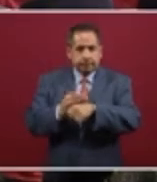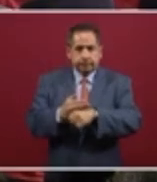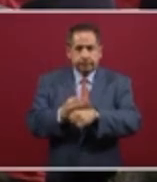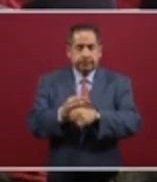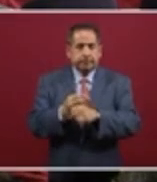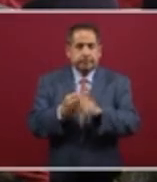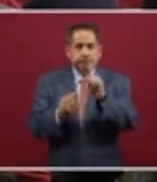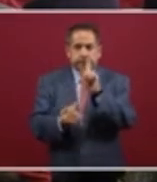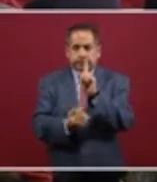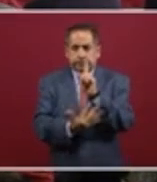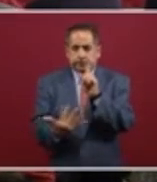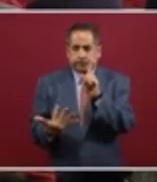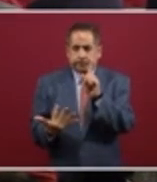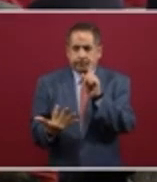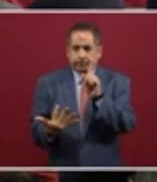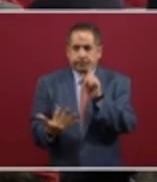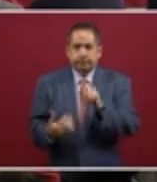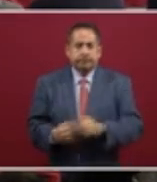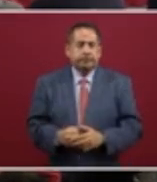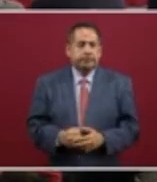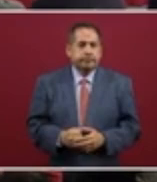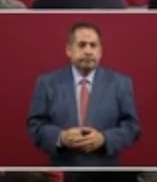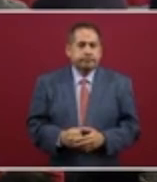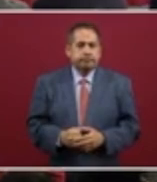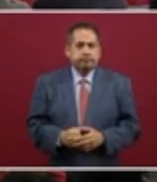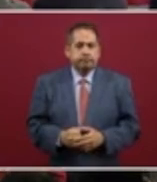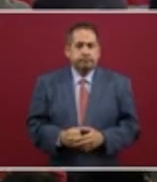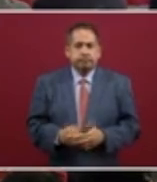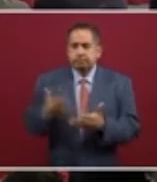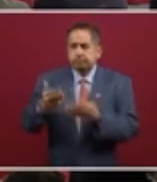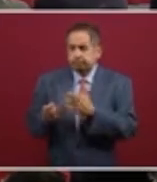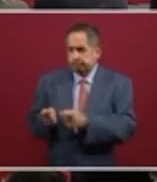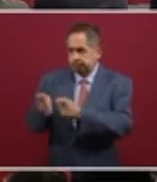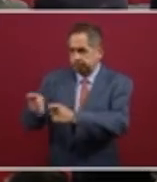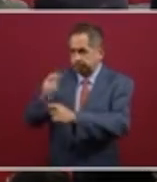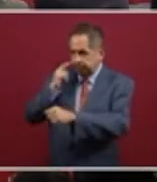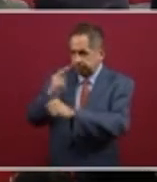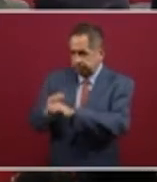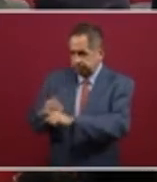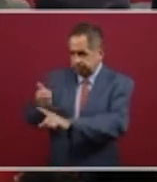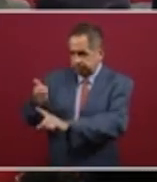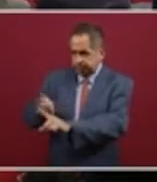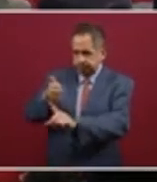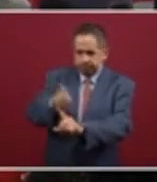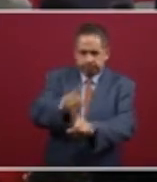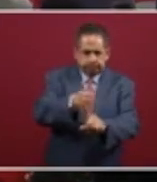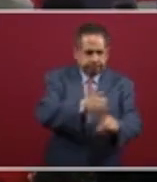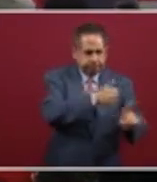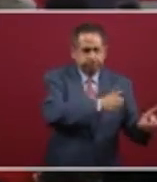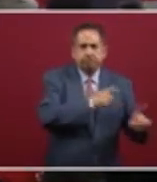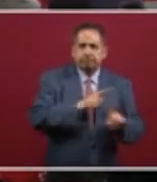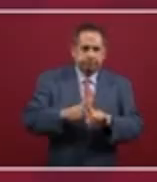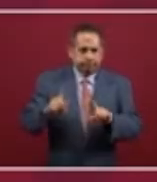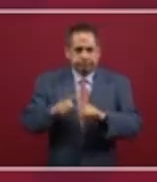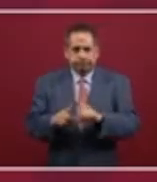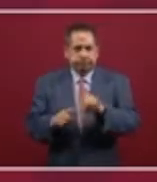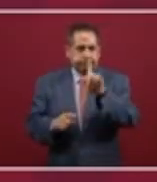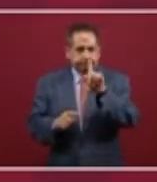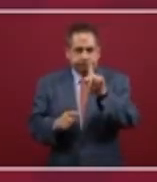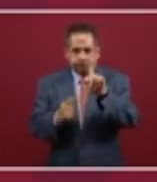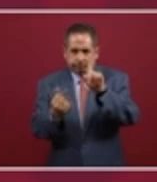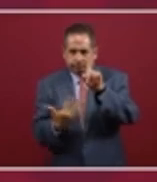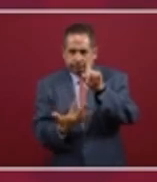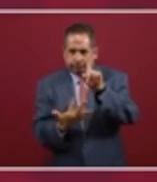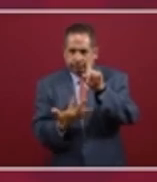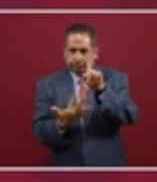para la atención de los migrantes en espera de asilo en el norte del país y maximiliano reyes zúñiga quien trabajará en la creación de